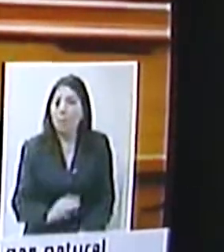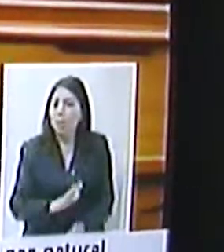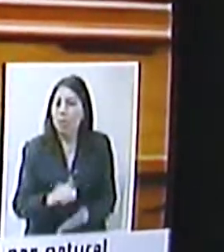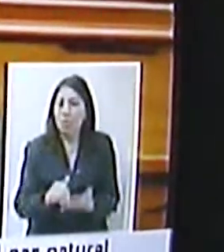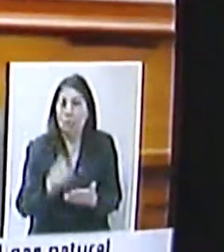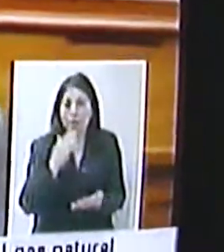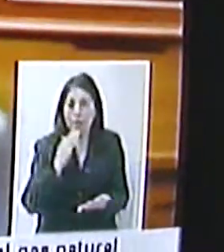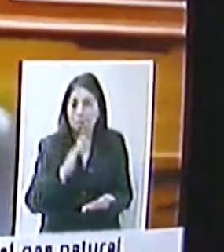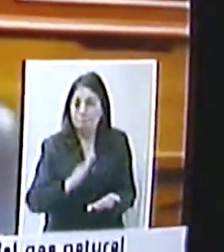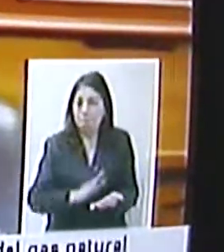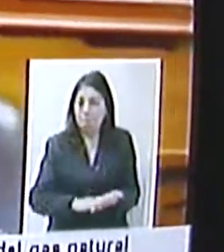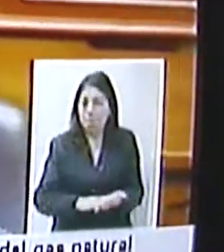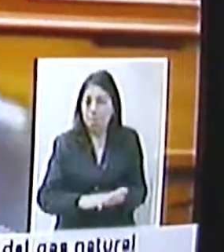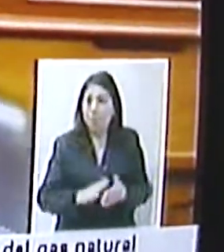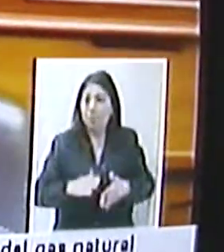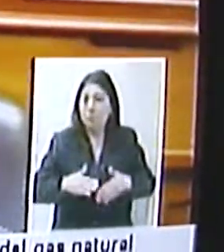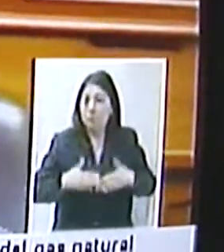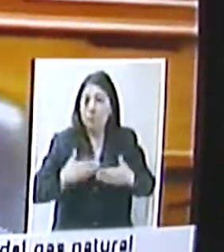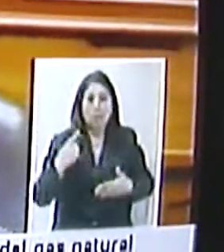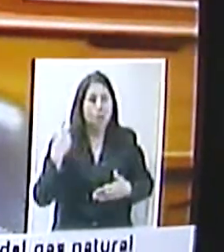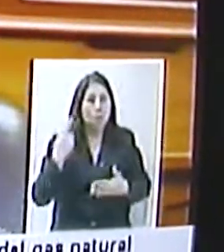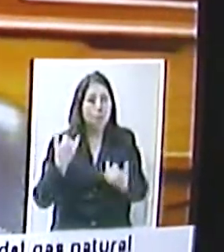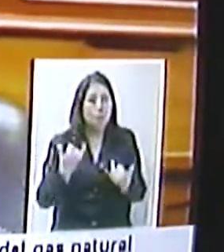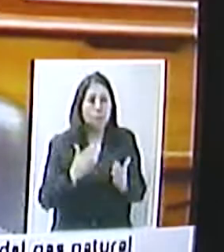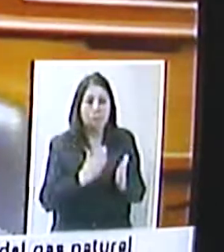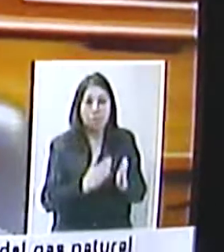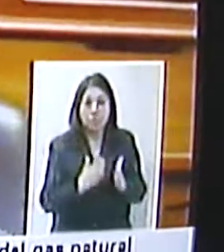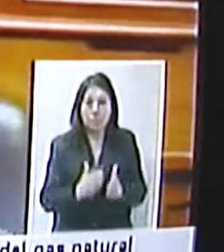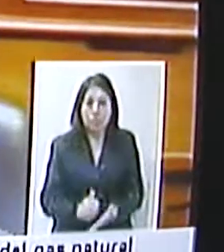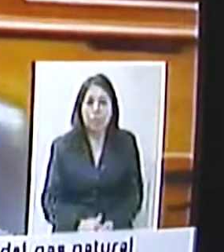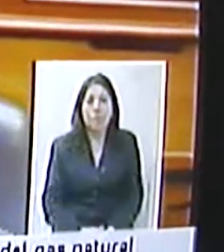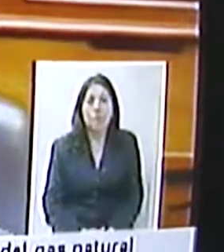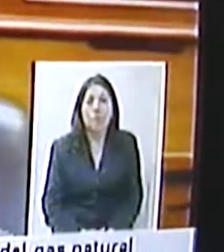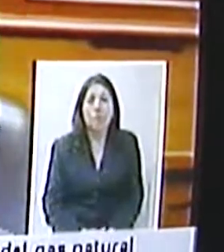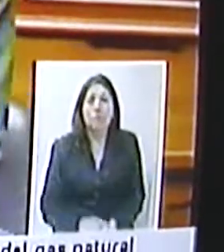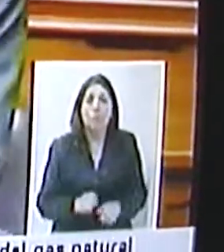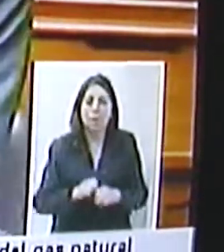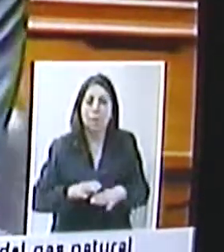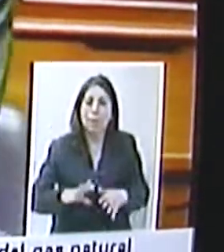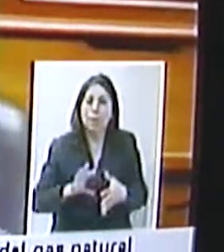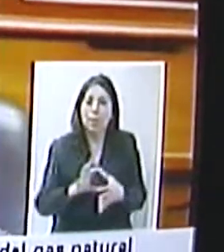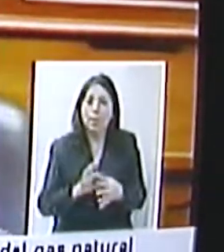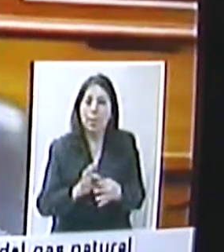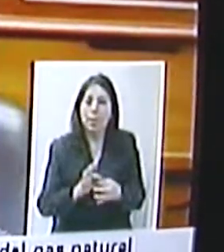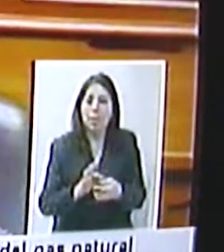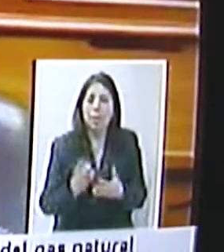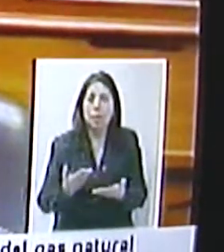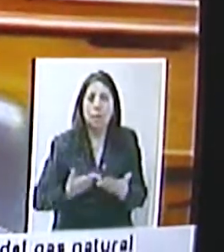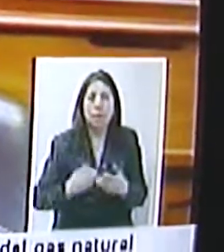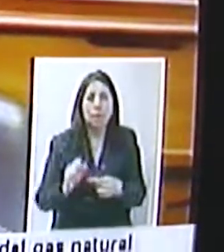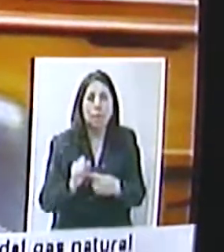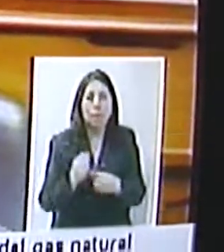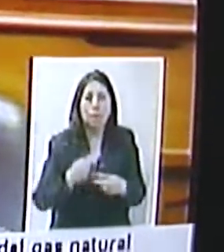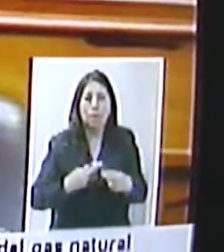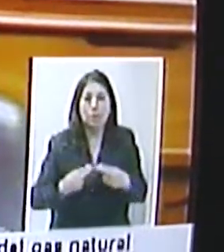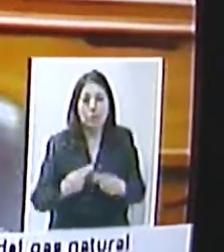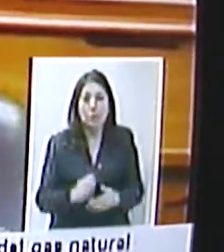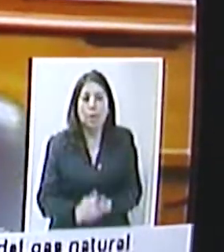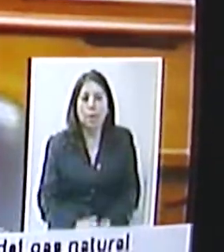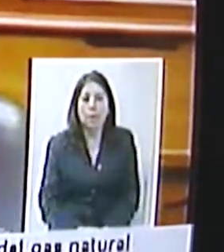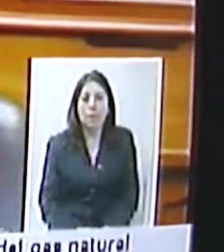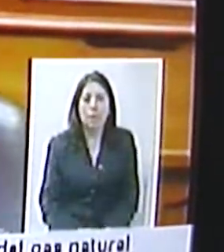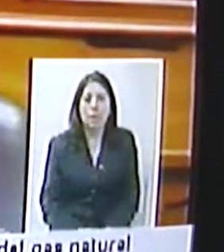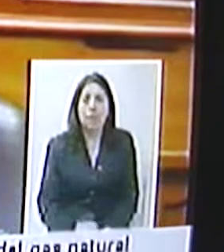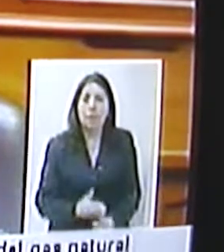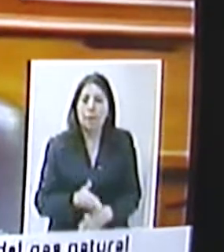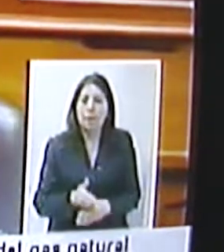es malo, la posibilidad de pensar en estrategias de masificar el gas a través de sistemas virtuales,